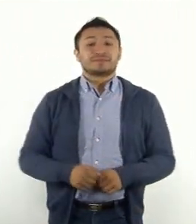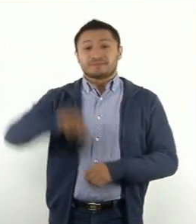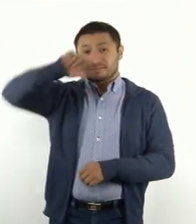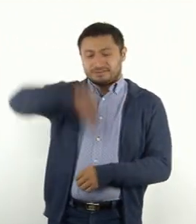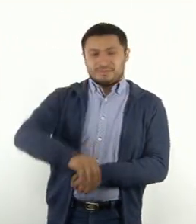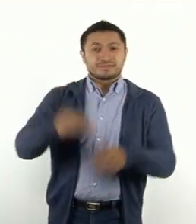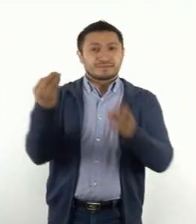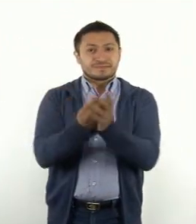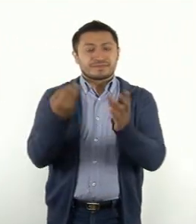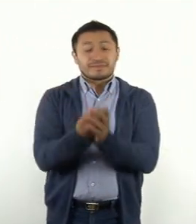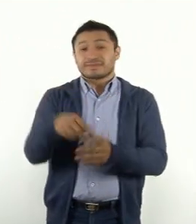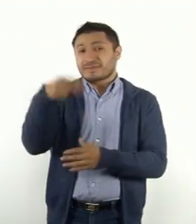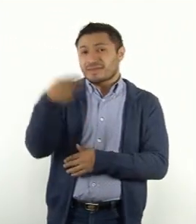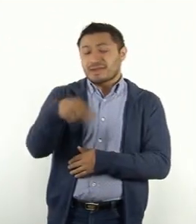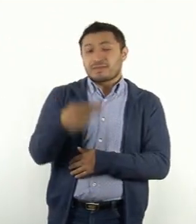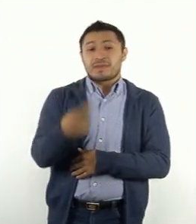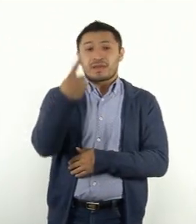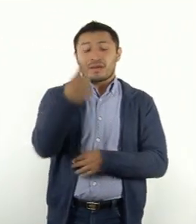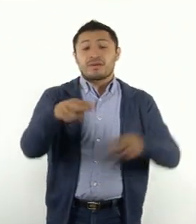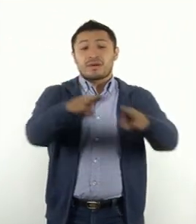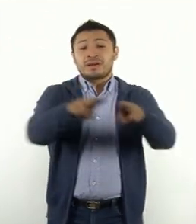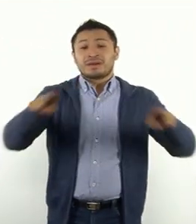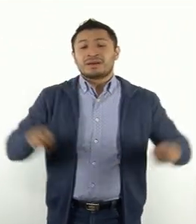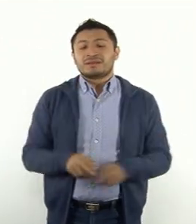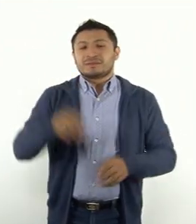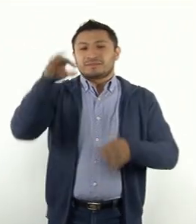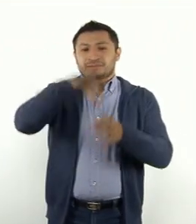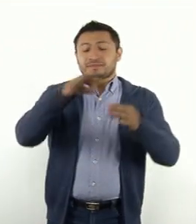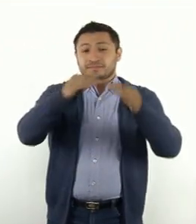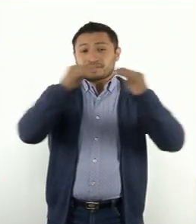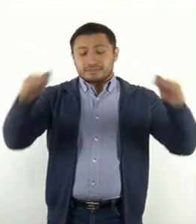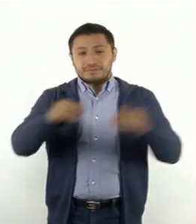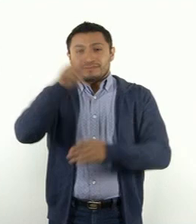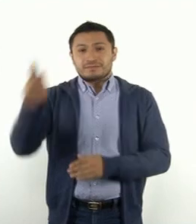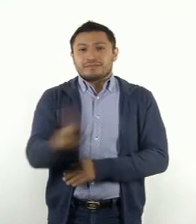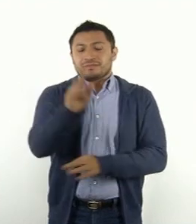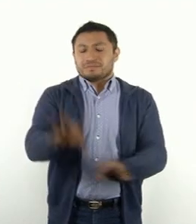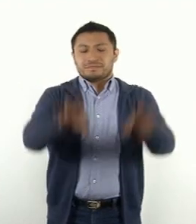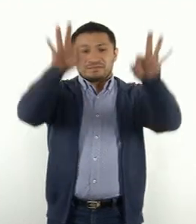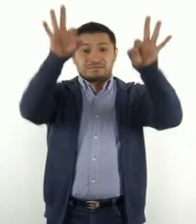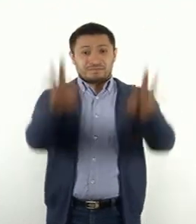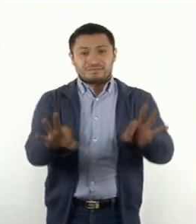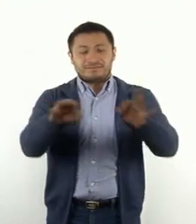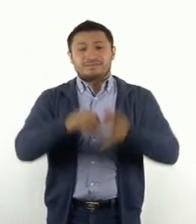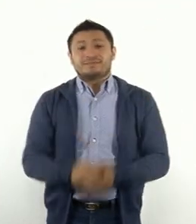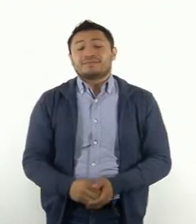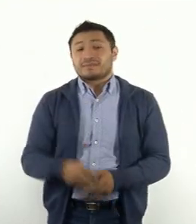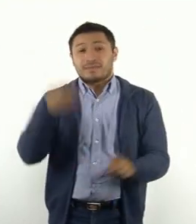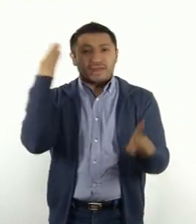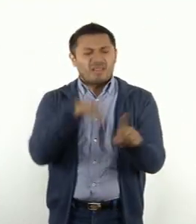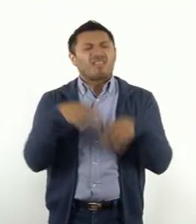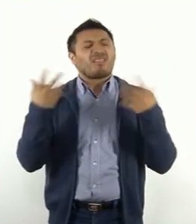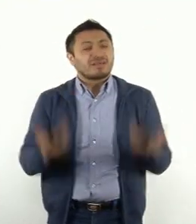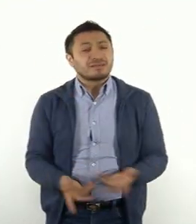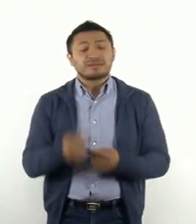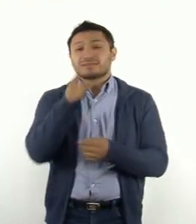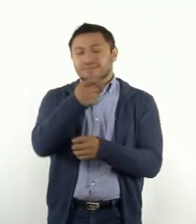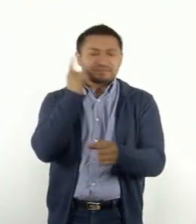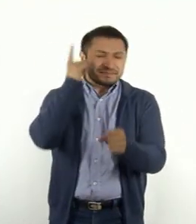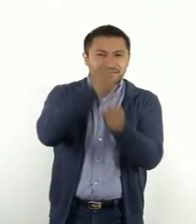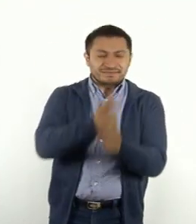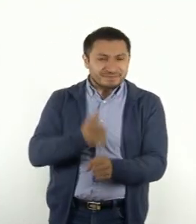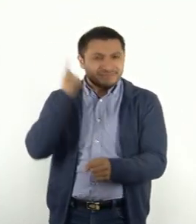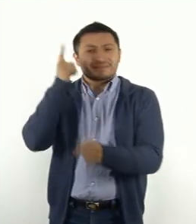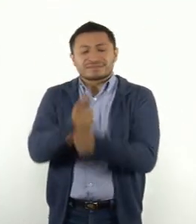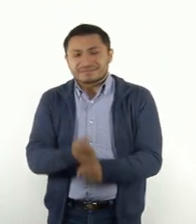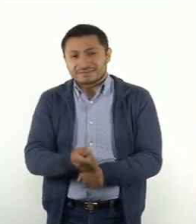hoy se titula Una nación democrática, un pueblo con principios. Nuestro objetivo es distinguir en los